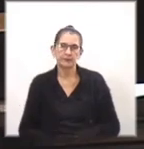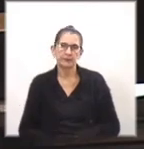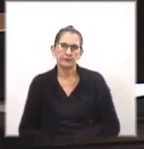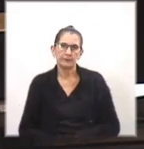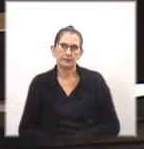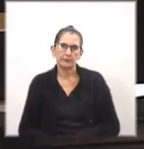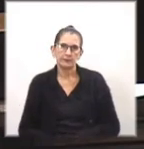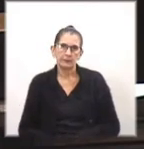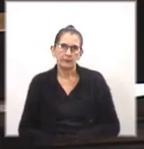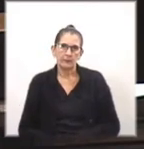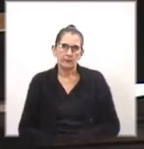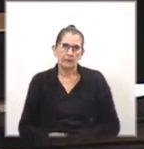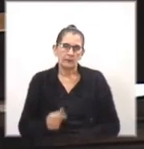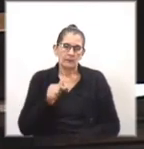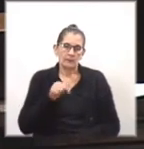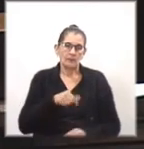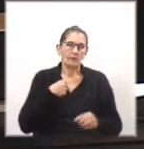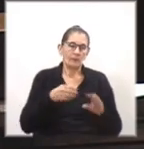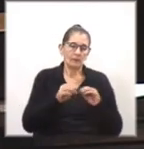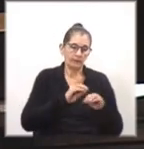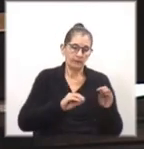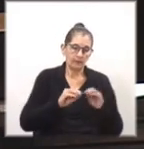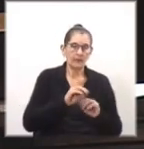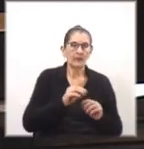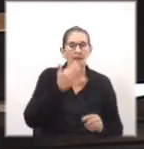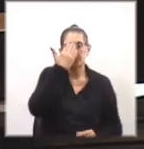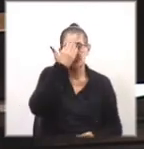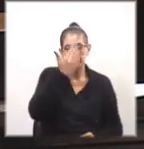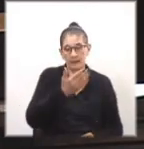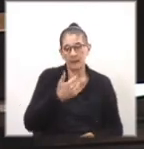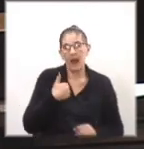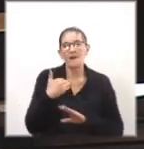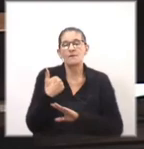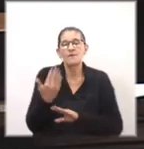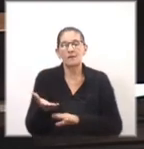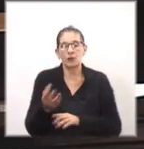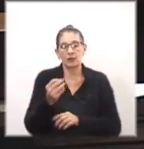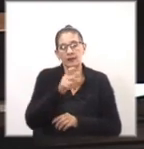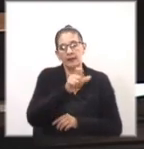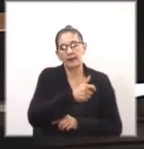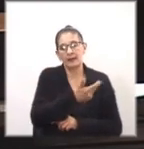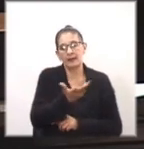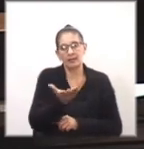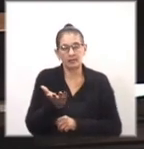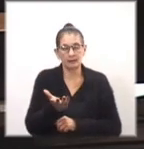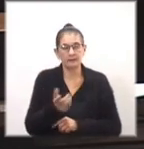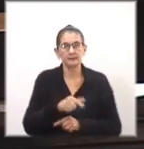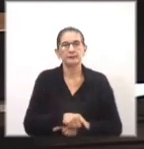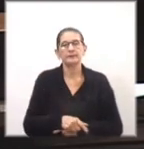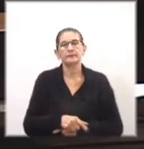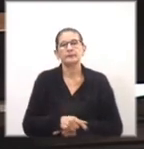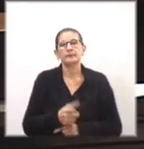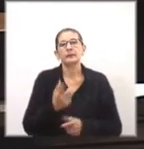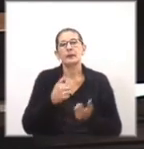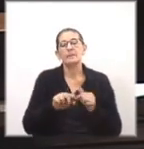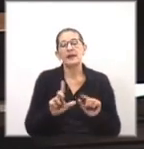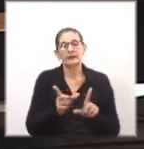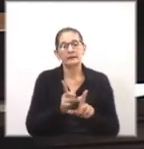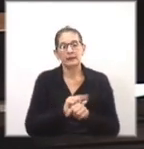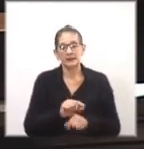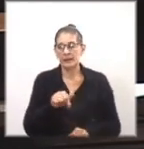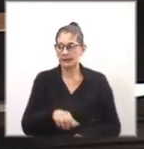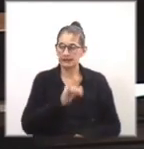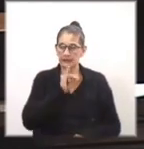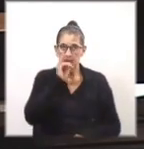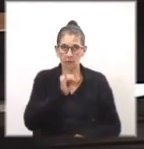Las contribuciones del Frente Amplio a favor de la gente, y estoy casi llegando al final, señor presidente. Para finalizar este informe